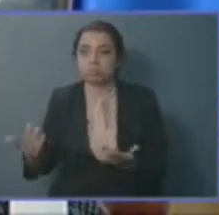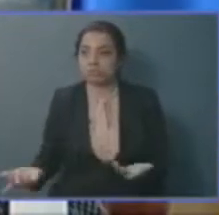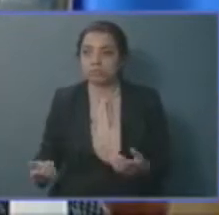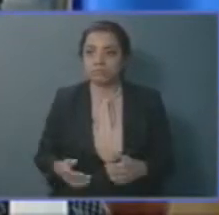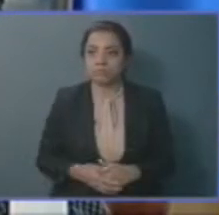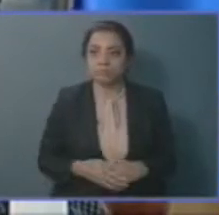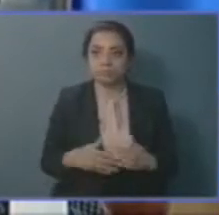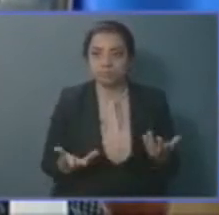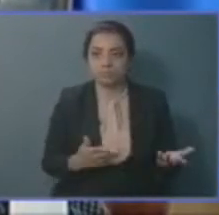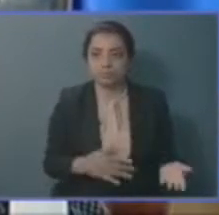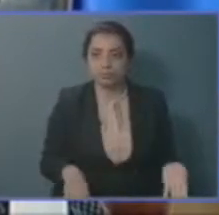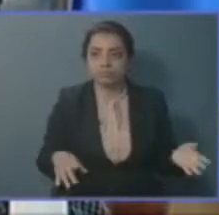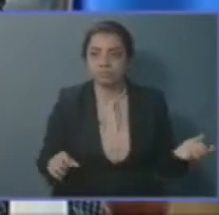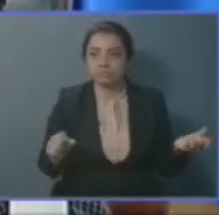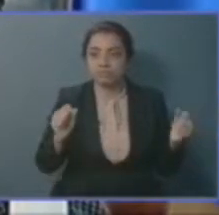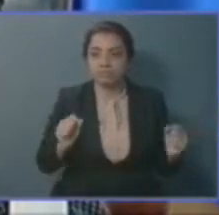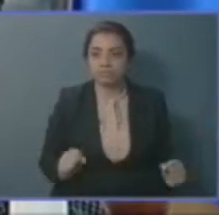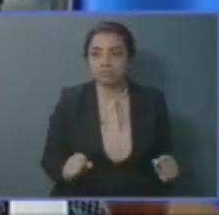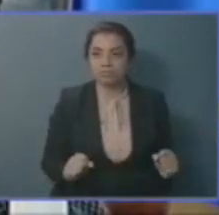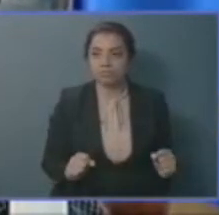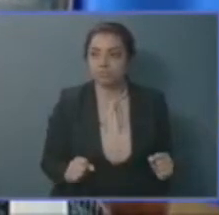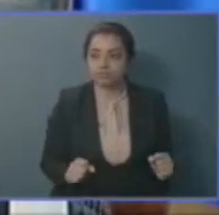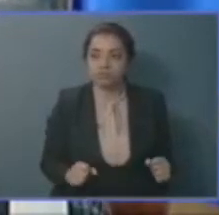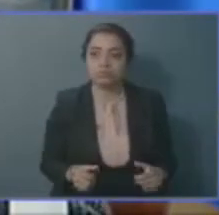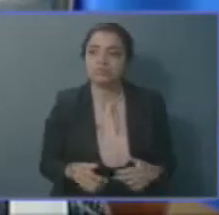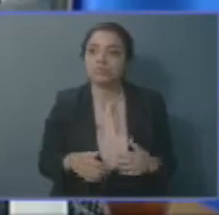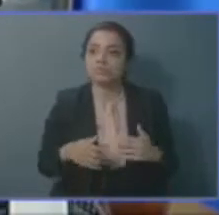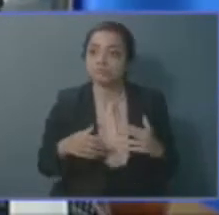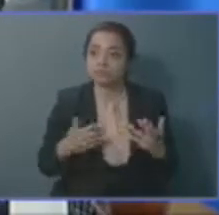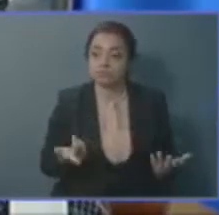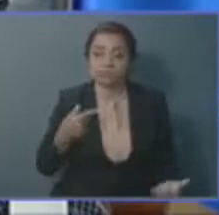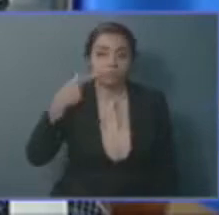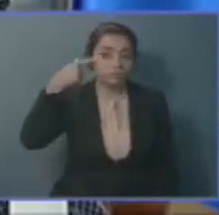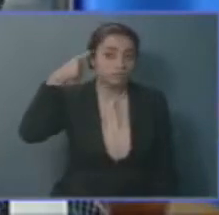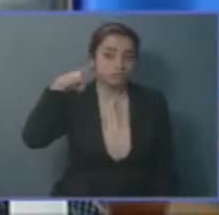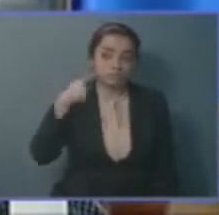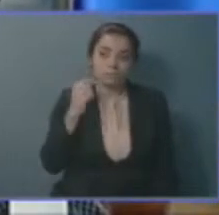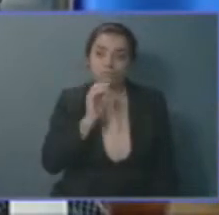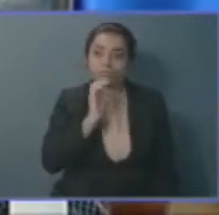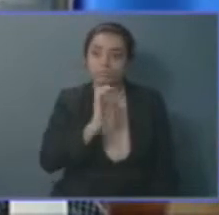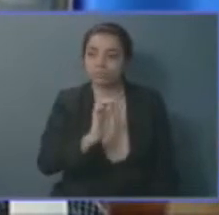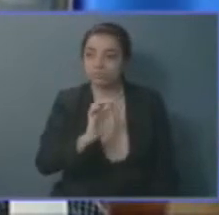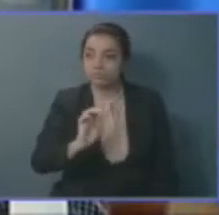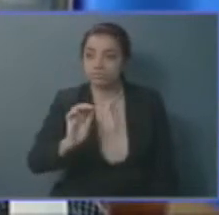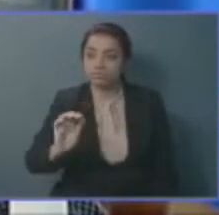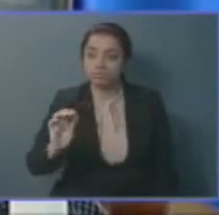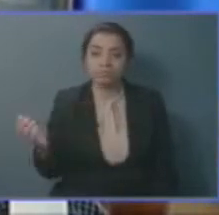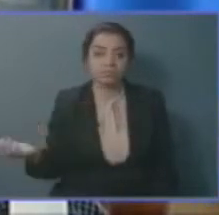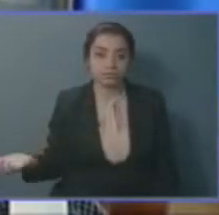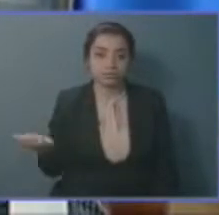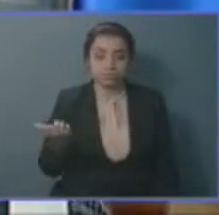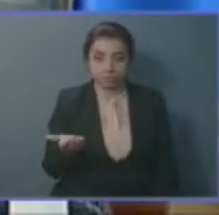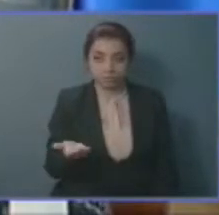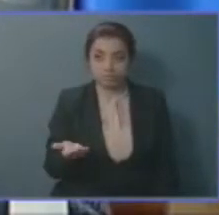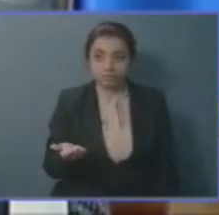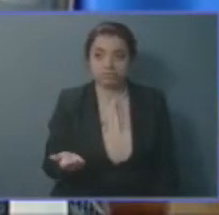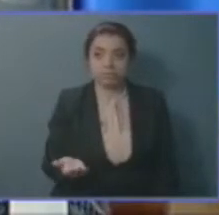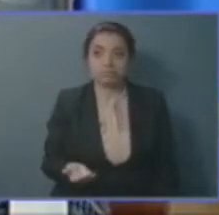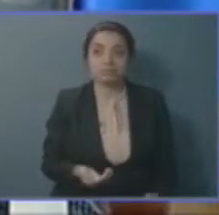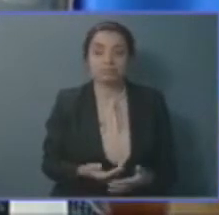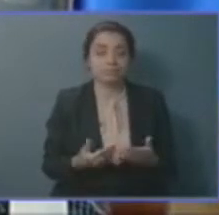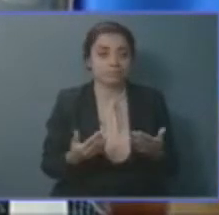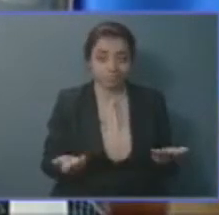Algo parecido puede haber ocurrido con los niños, con los jóvenes, que también han